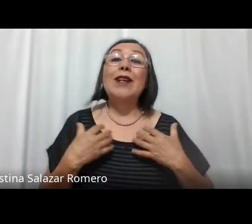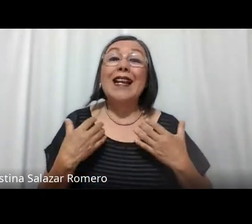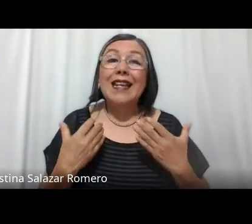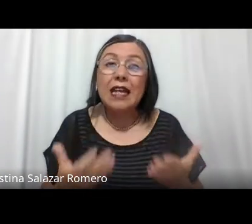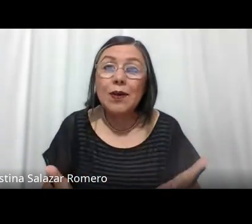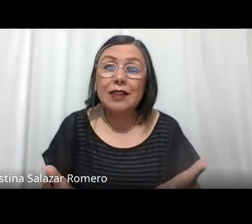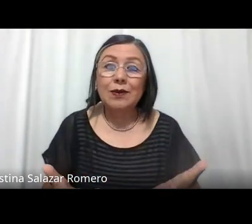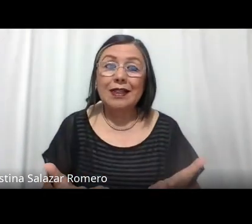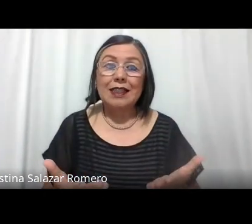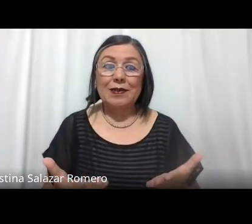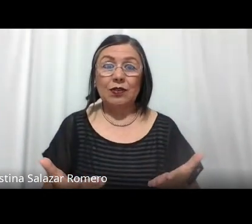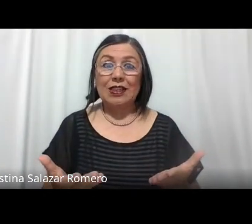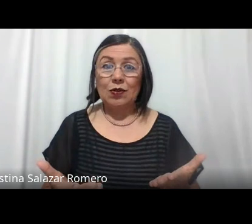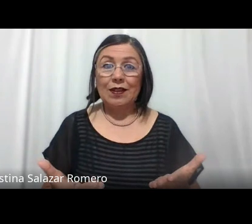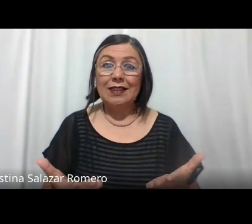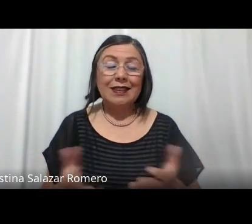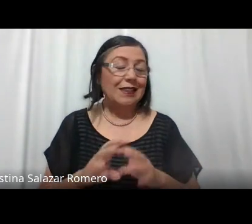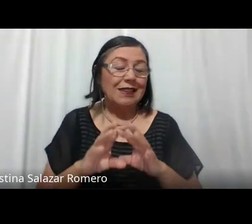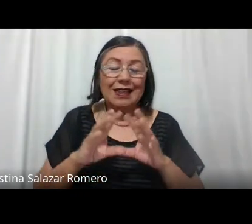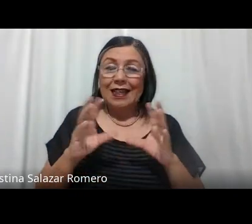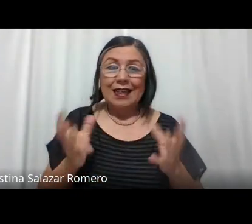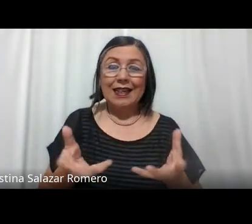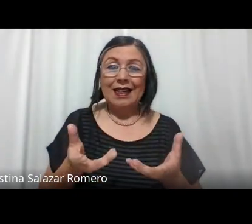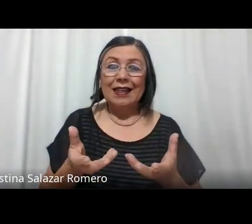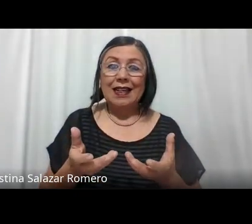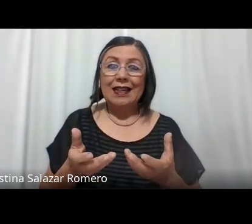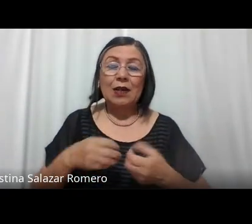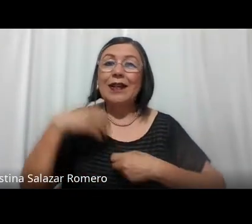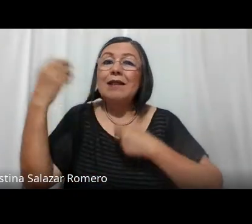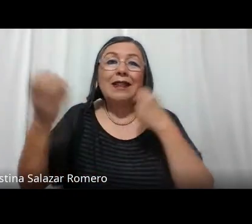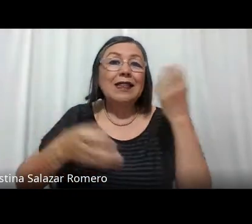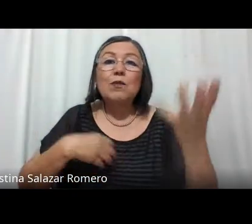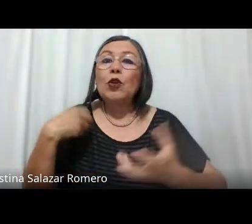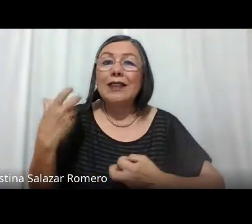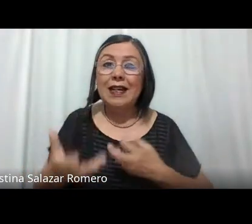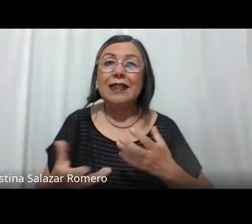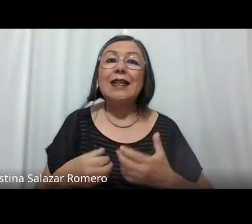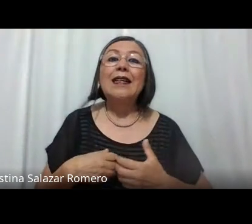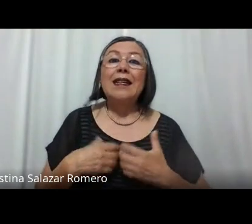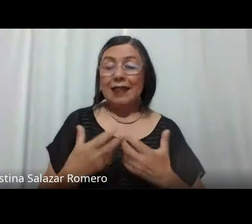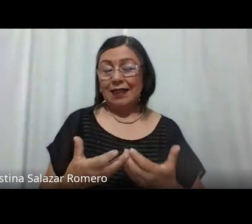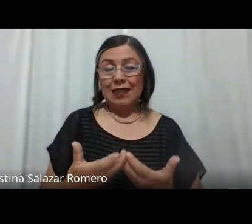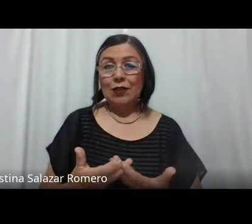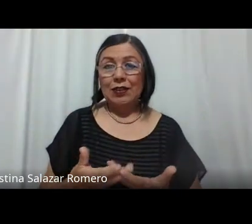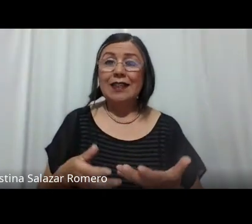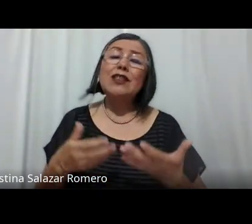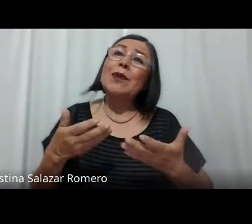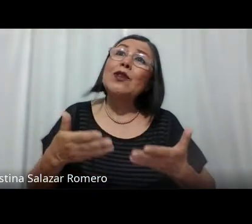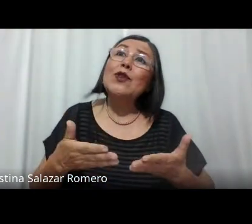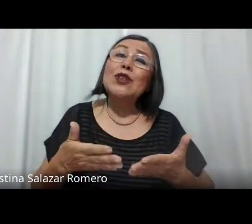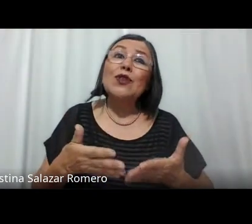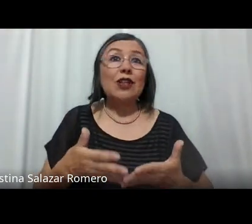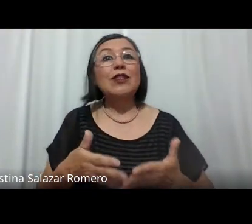como la lengua natural de las personas sordas. Es la lengua que de manera espontánea ellos lo tienen, y